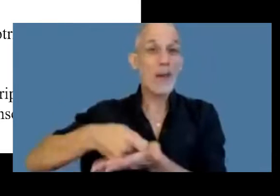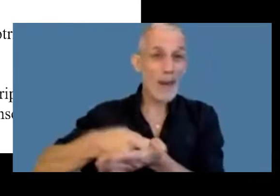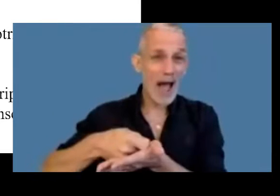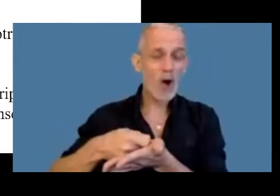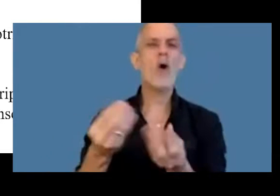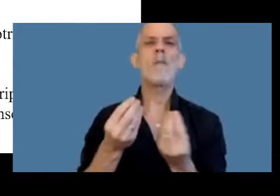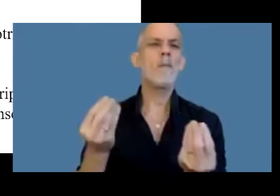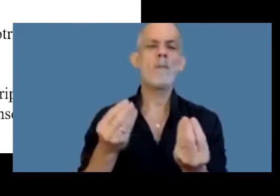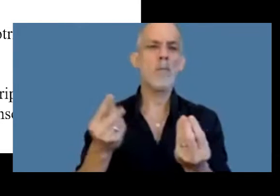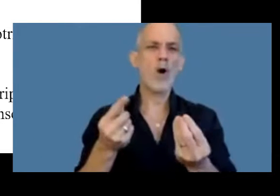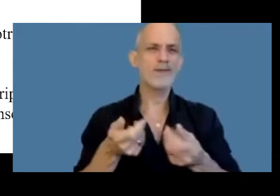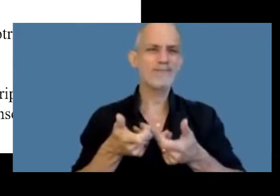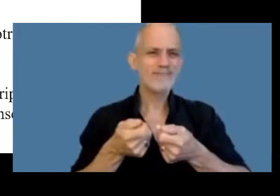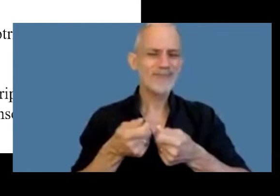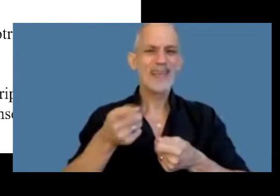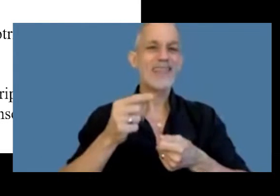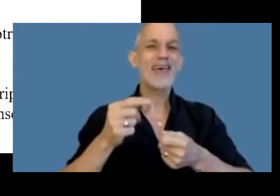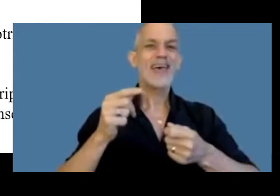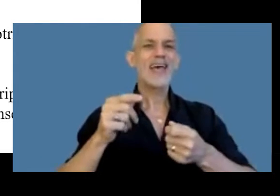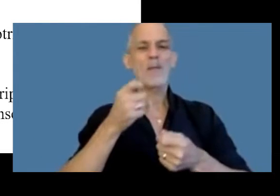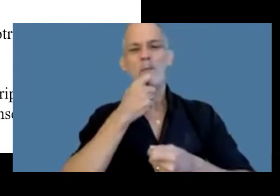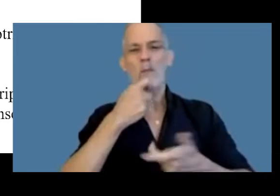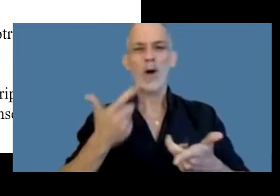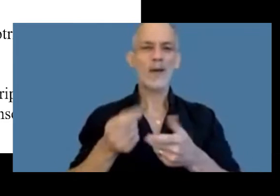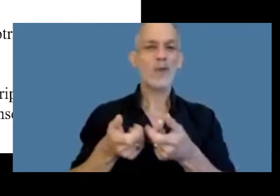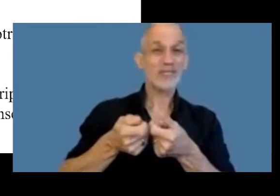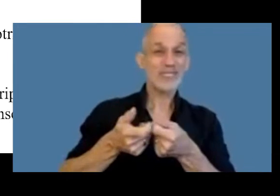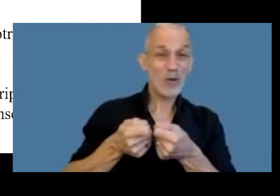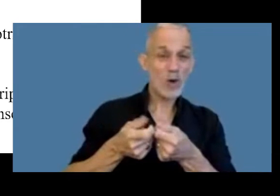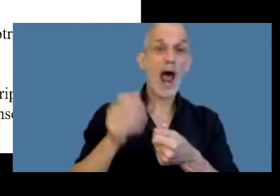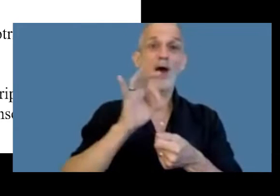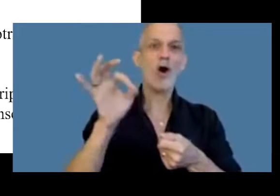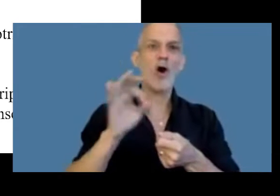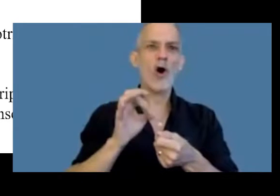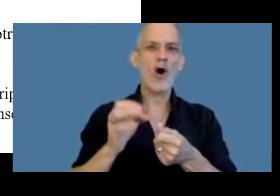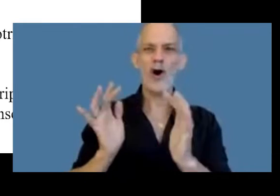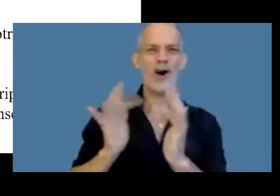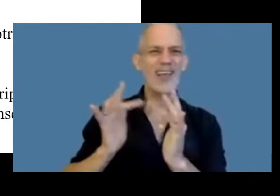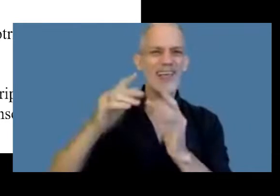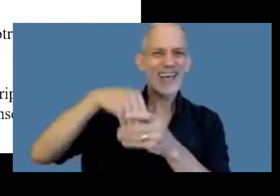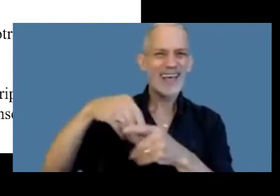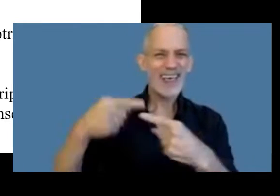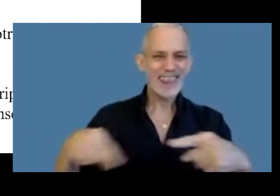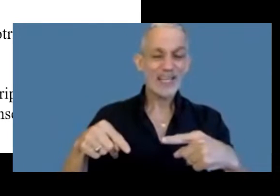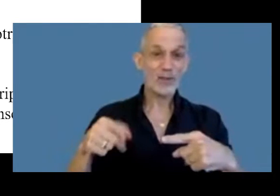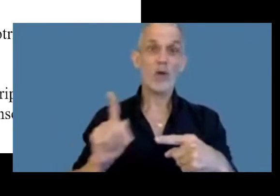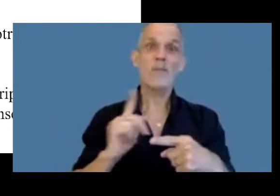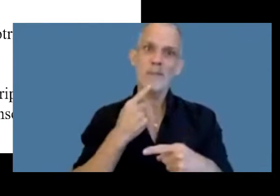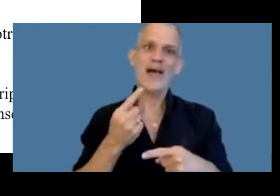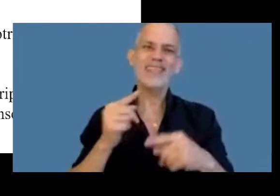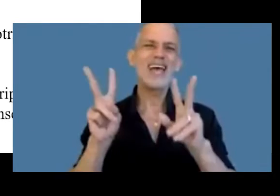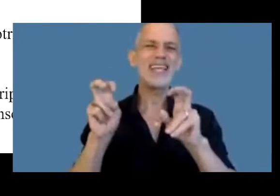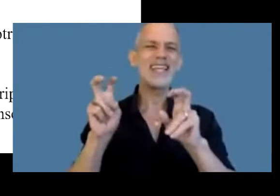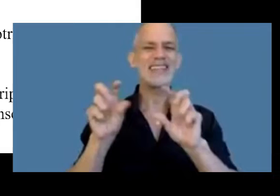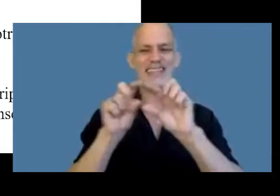de dispositivos de comunicación móviles o soportes electrónicos, como lo dice, y cuyos titulares